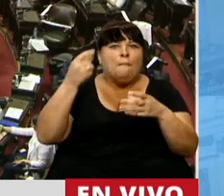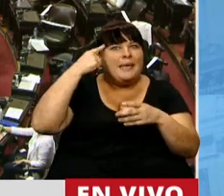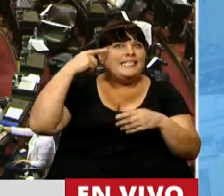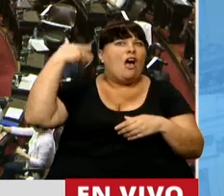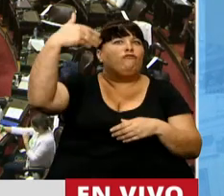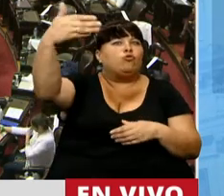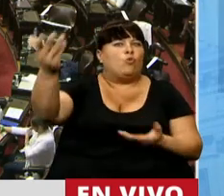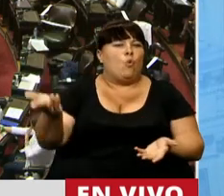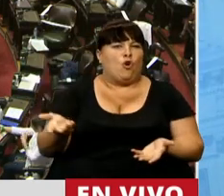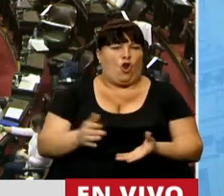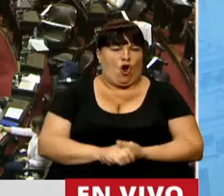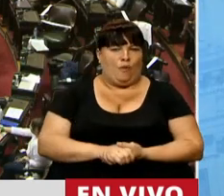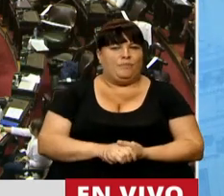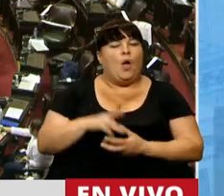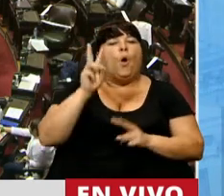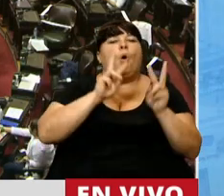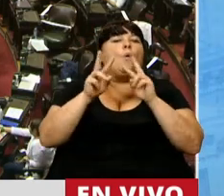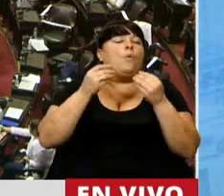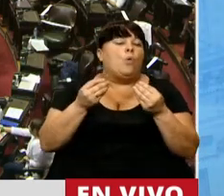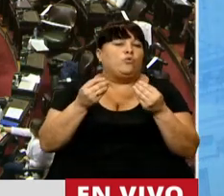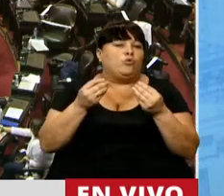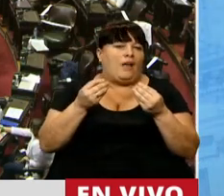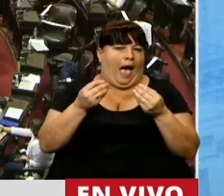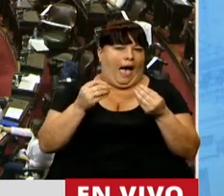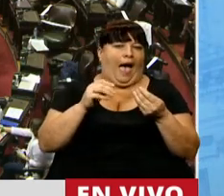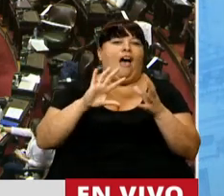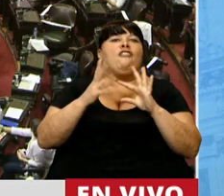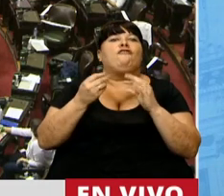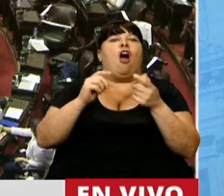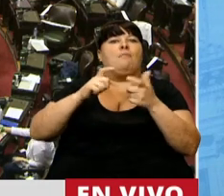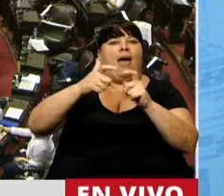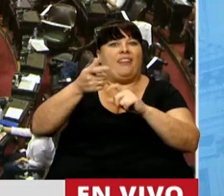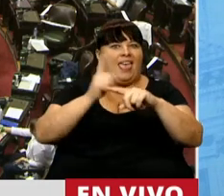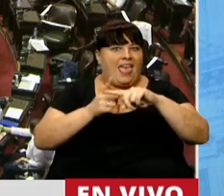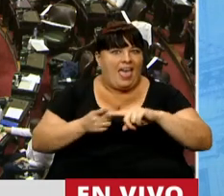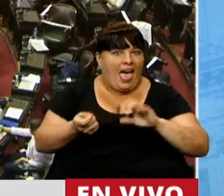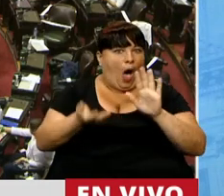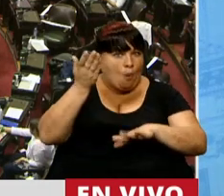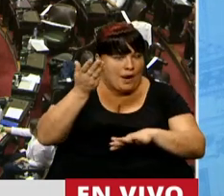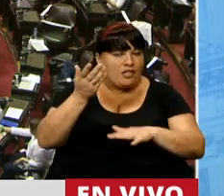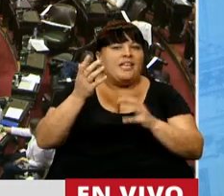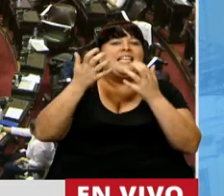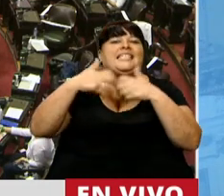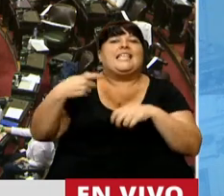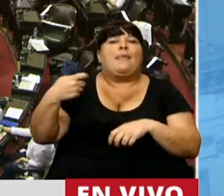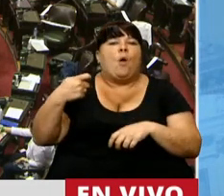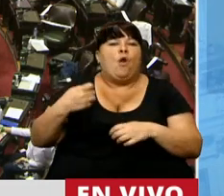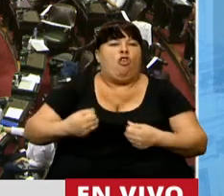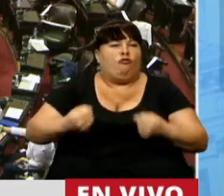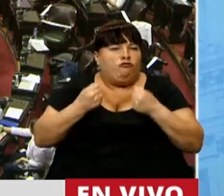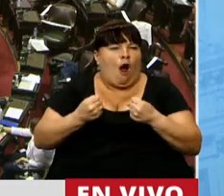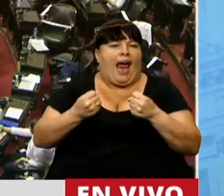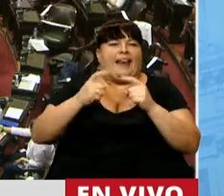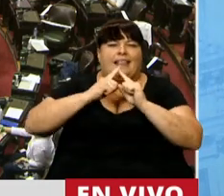futuro y construir una fórmula de movilidad y un sistema previsional